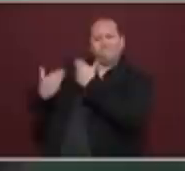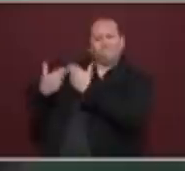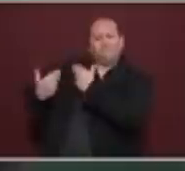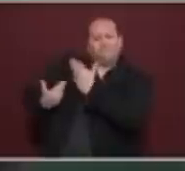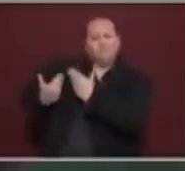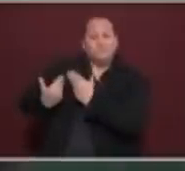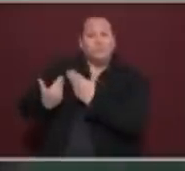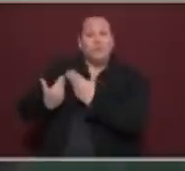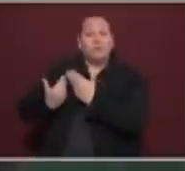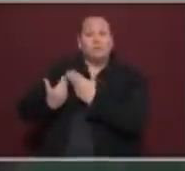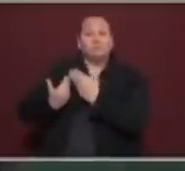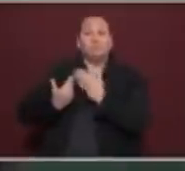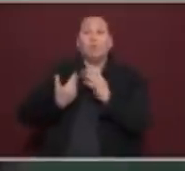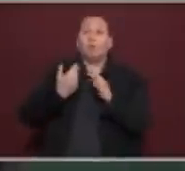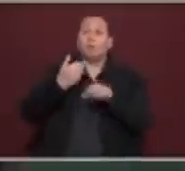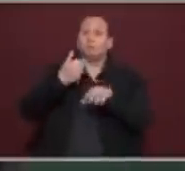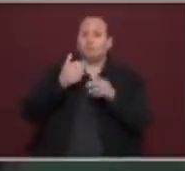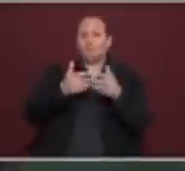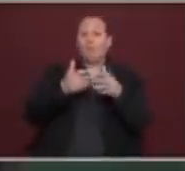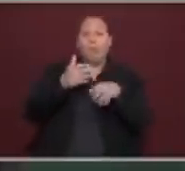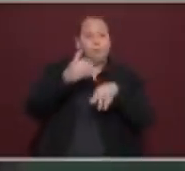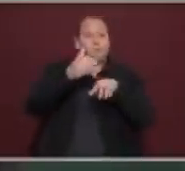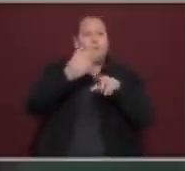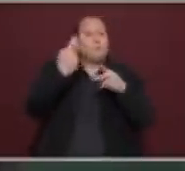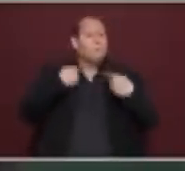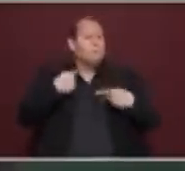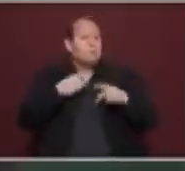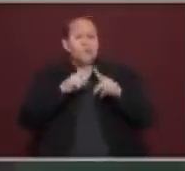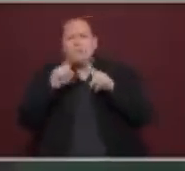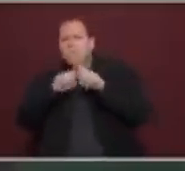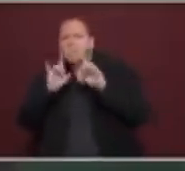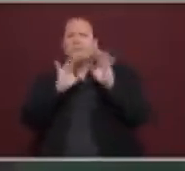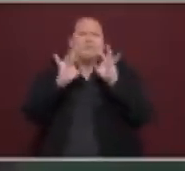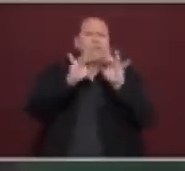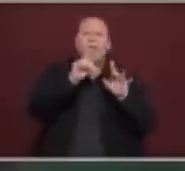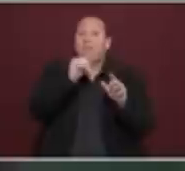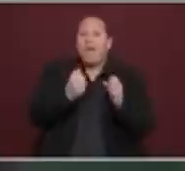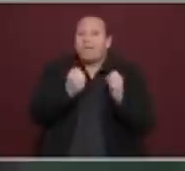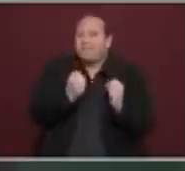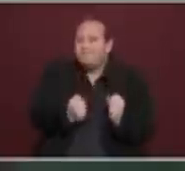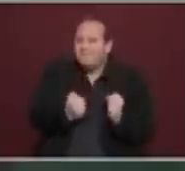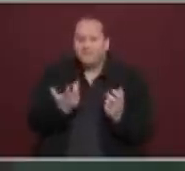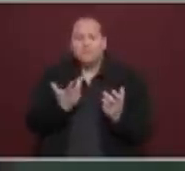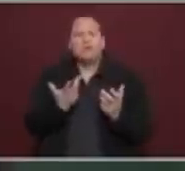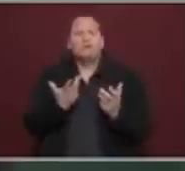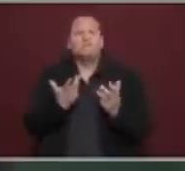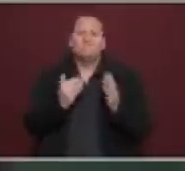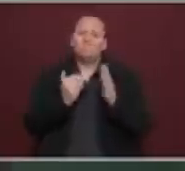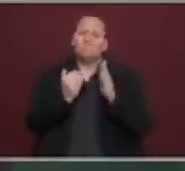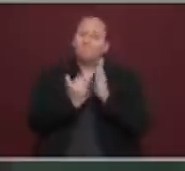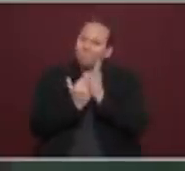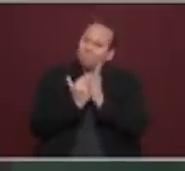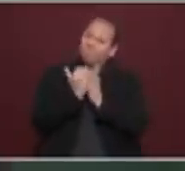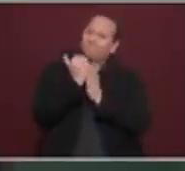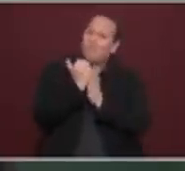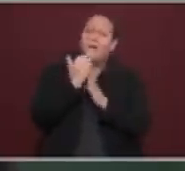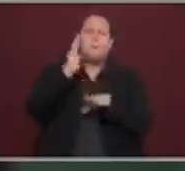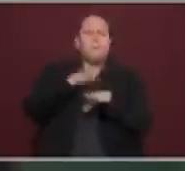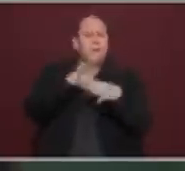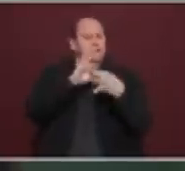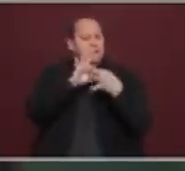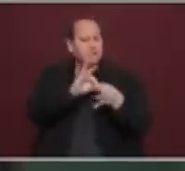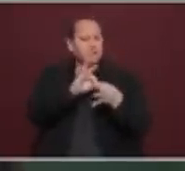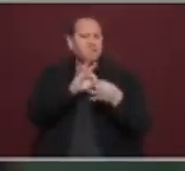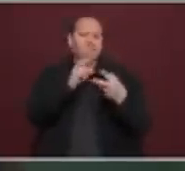aumento la inseguridad sobre todo lo relacionado como